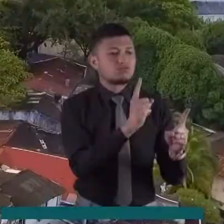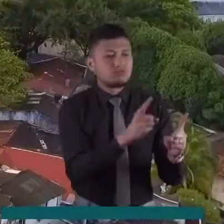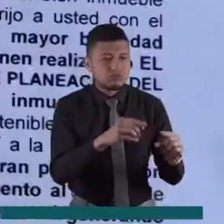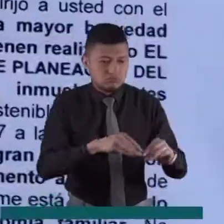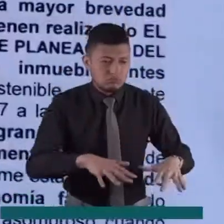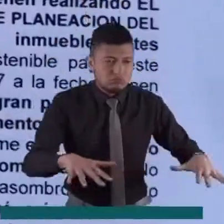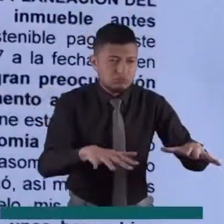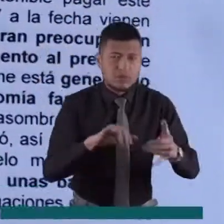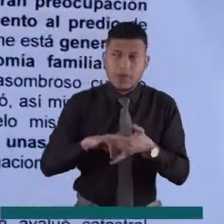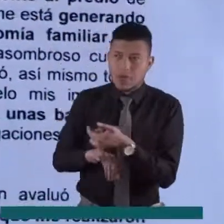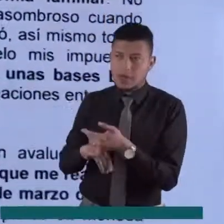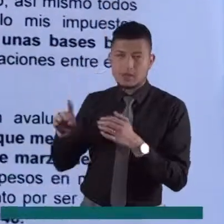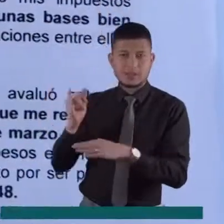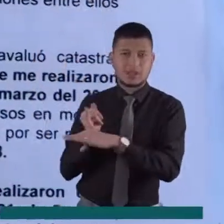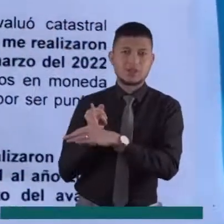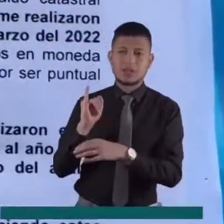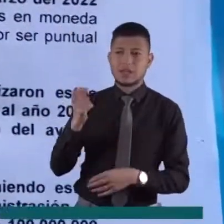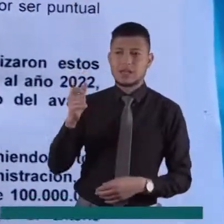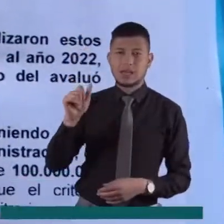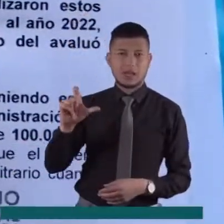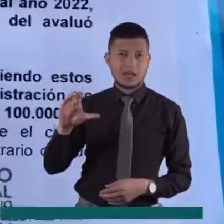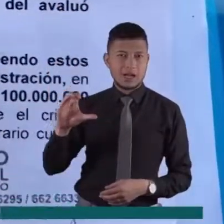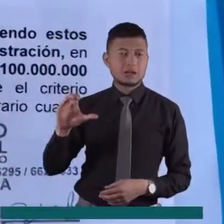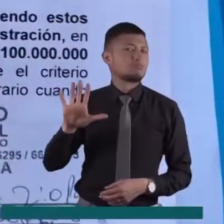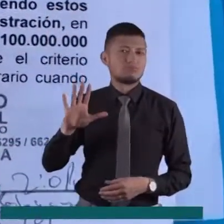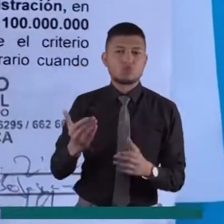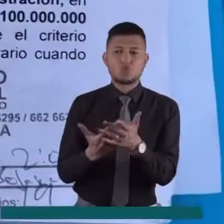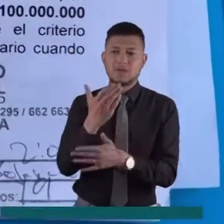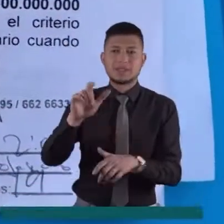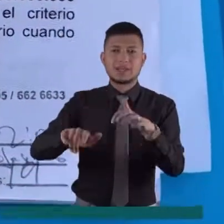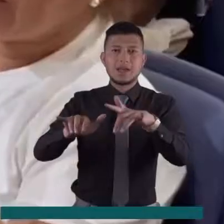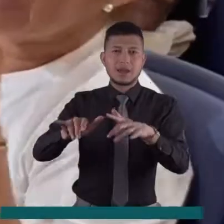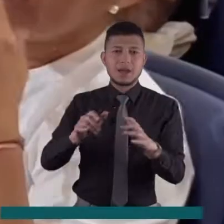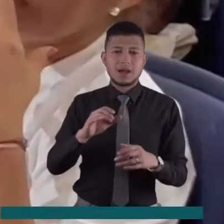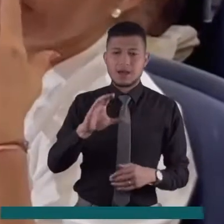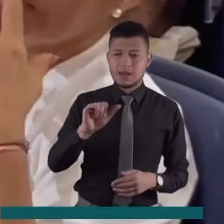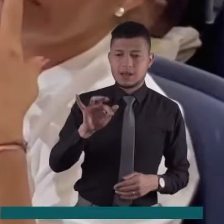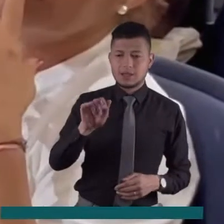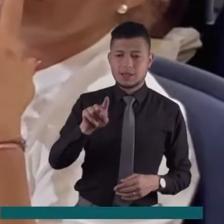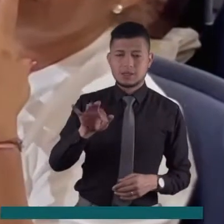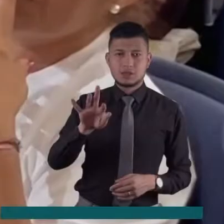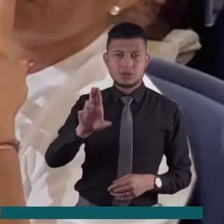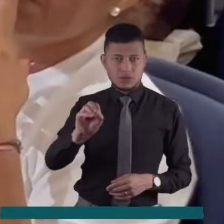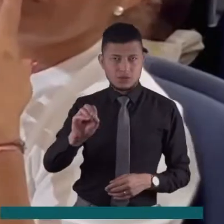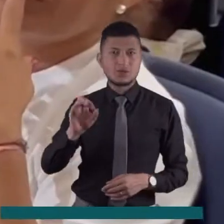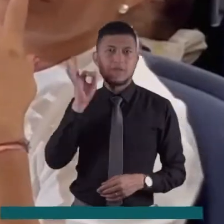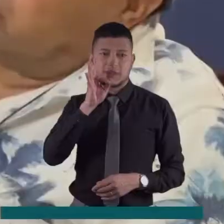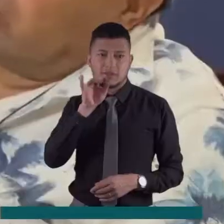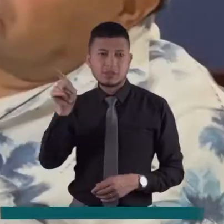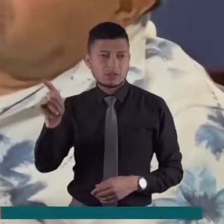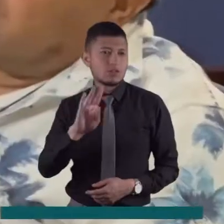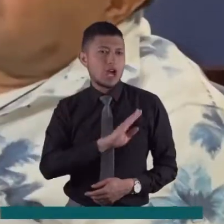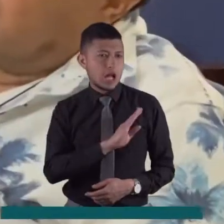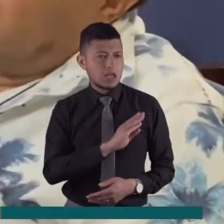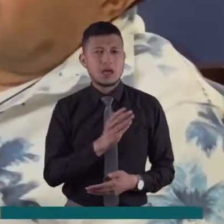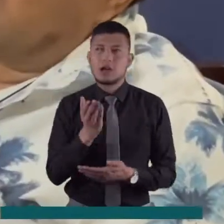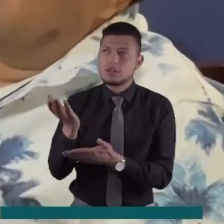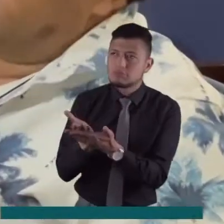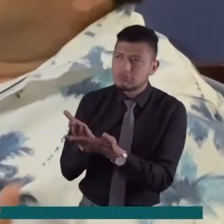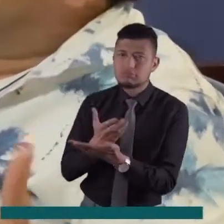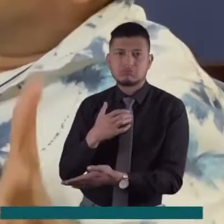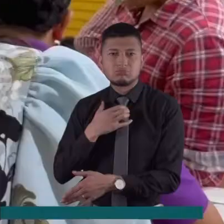más del IGAC. A través de la creación de la Secretaría de Catastro de Villavicencio, la alcaldía podrá aceptar todas las reclamaciones de